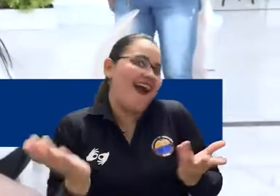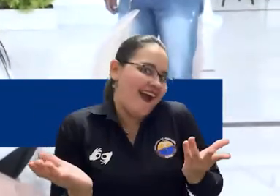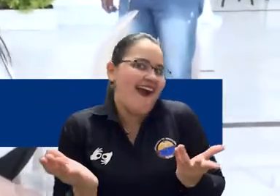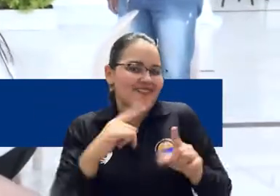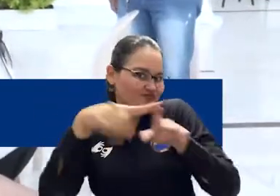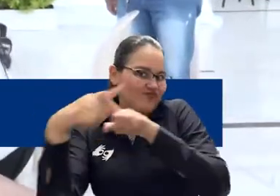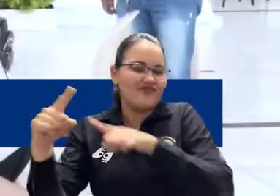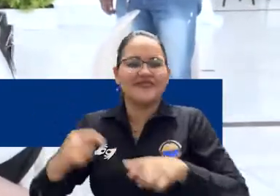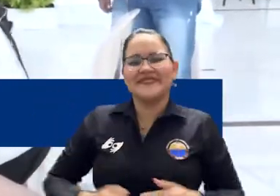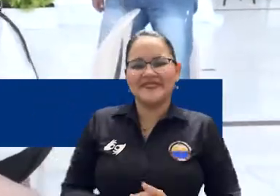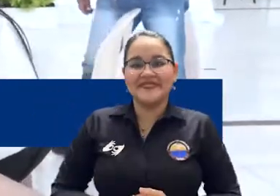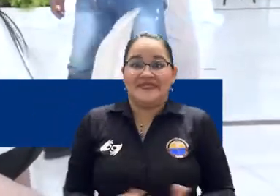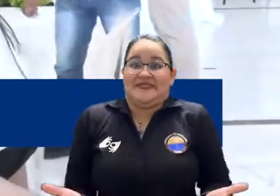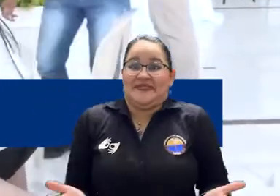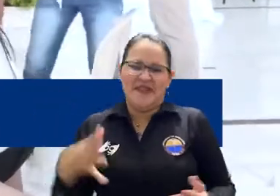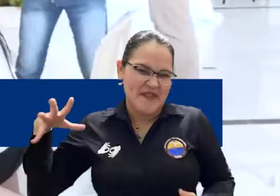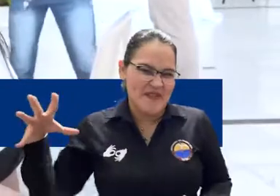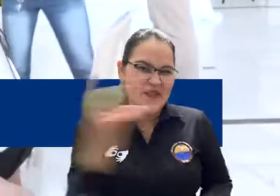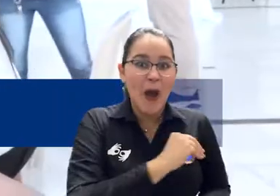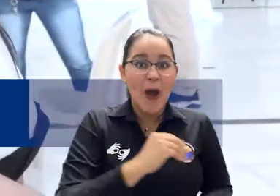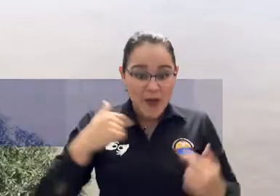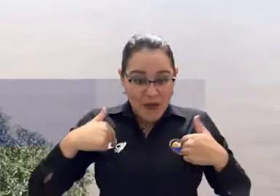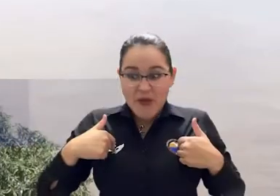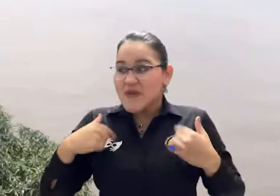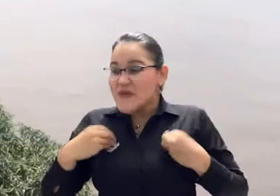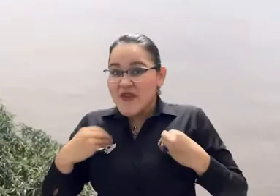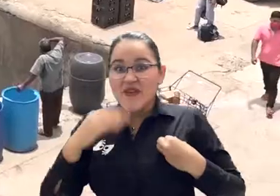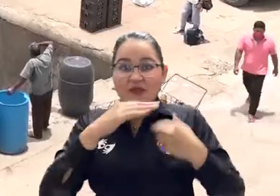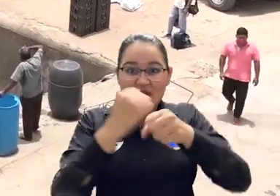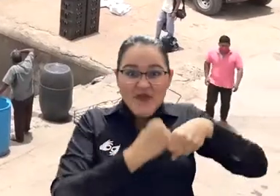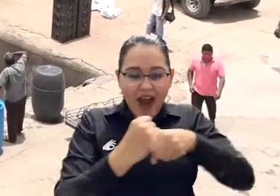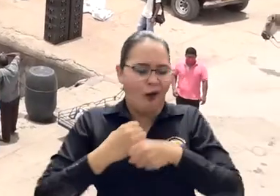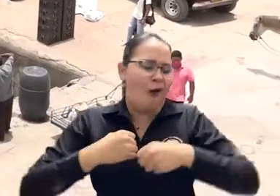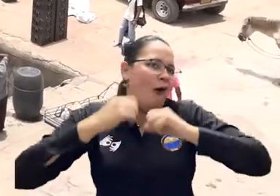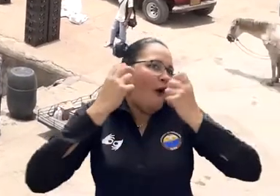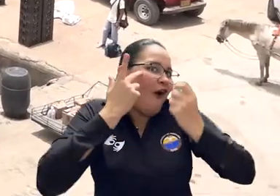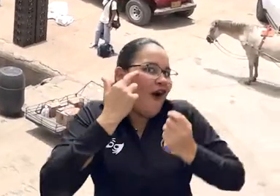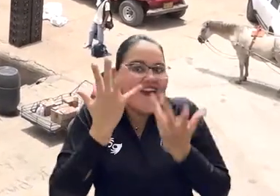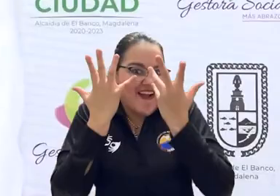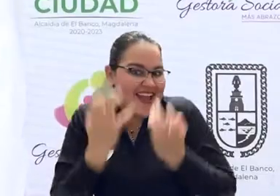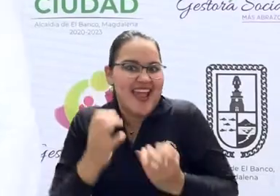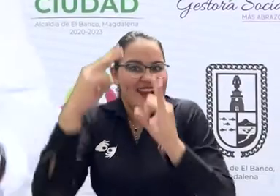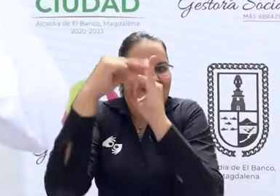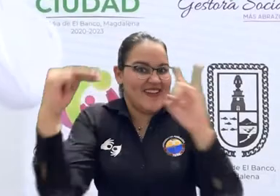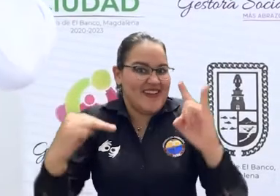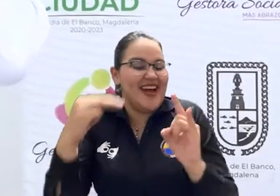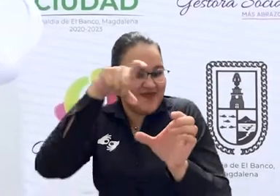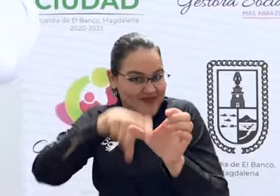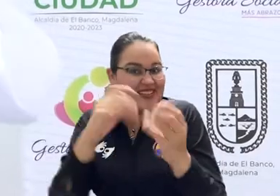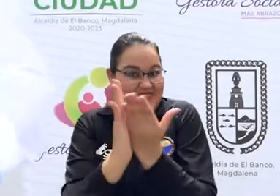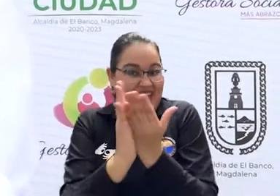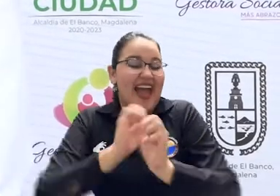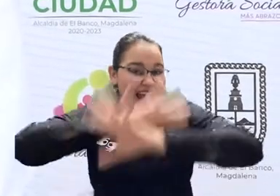queremos acceder a la educación superior y más si es en la Universidad de Magdalena, porque claramente la Universidad de Magdalena está altamente acreditada y está